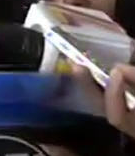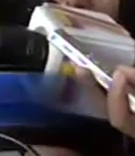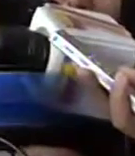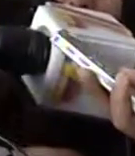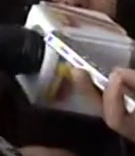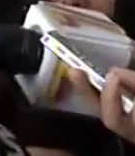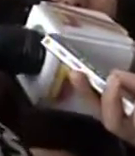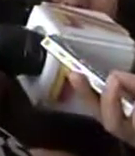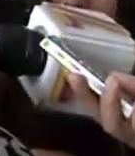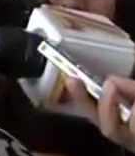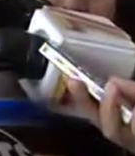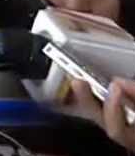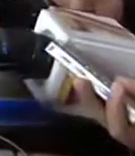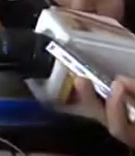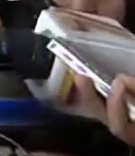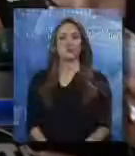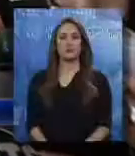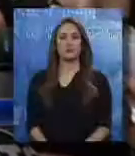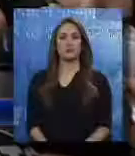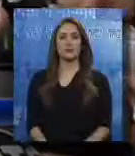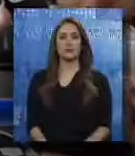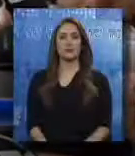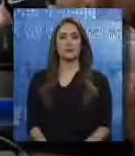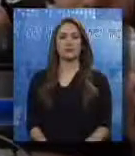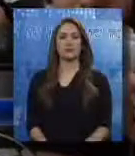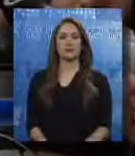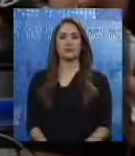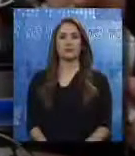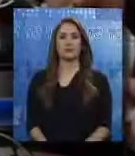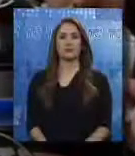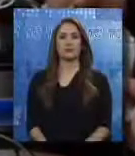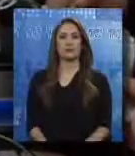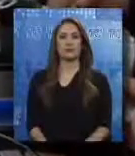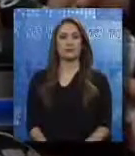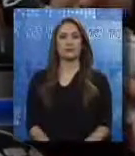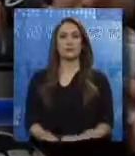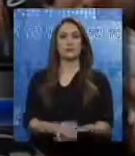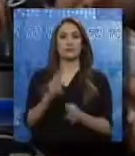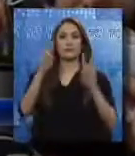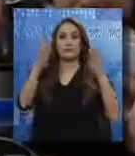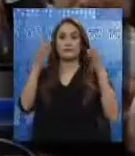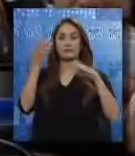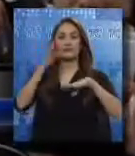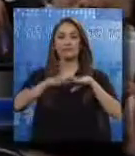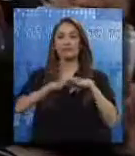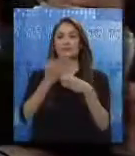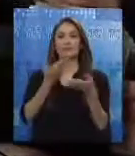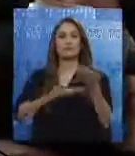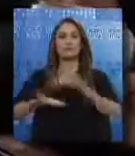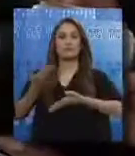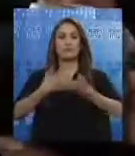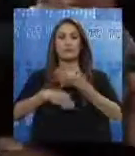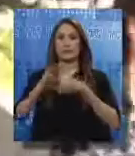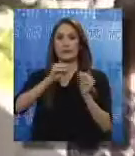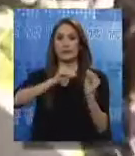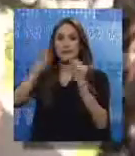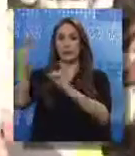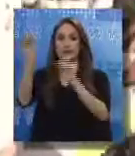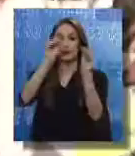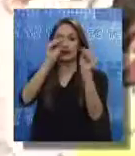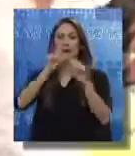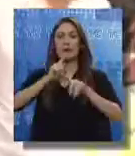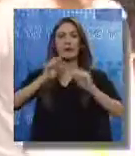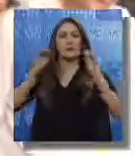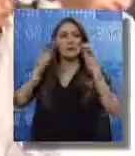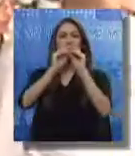Avanzan los temas de infraestructura, los temas de electricidad, los temas de la relación migratoria. Uno de los